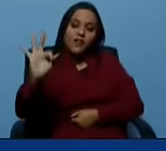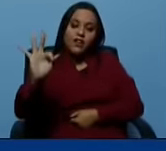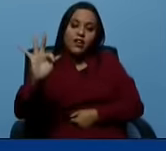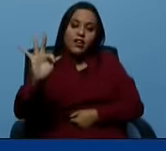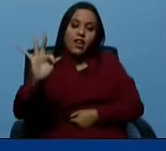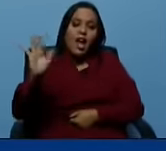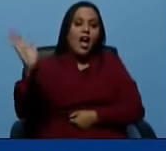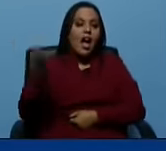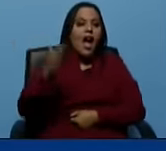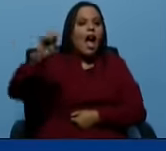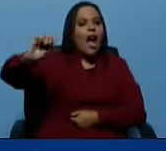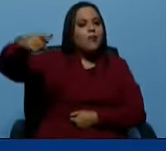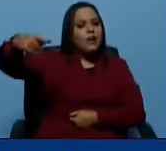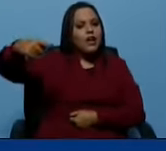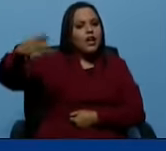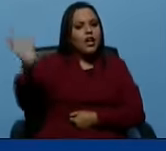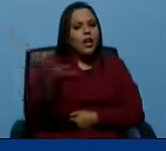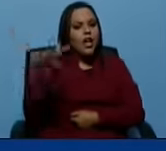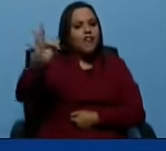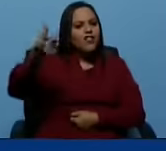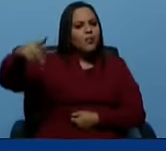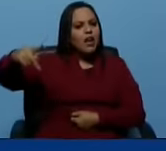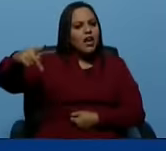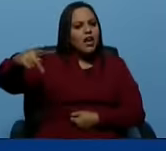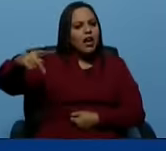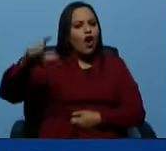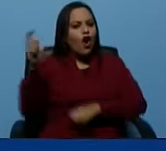AFP, gobierno gringo.